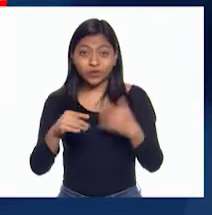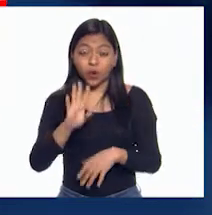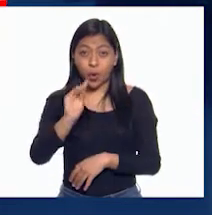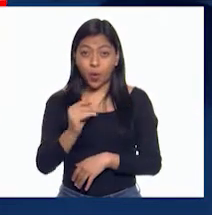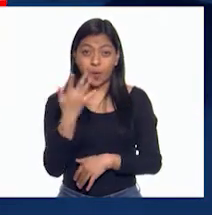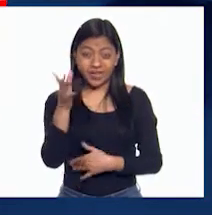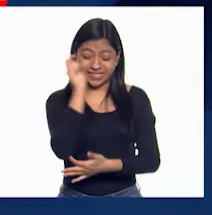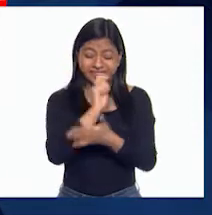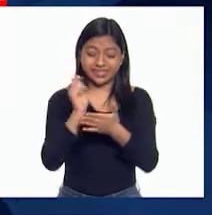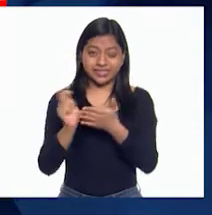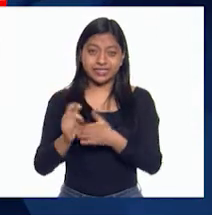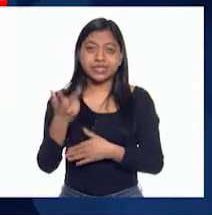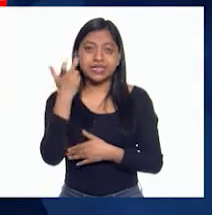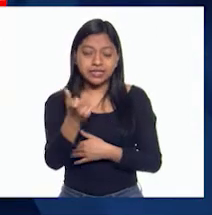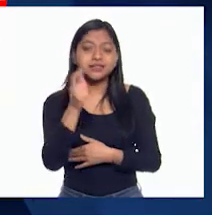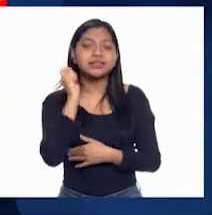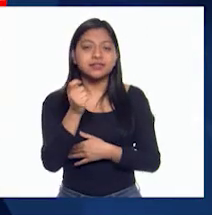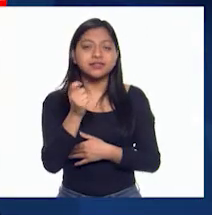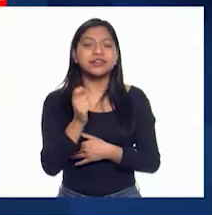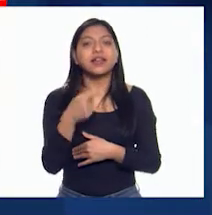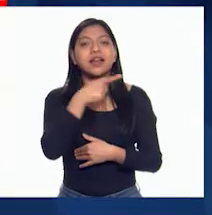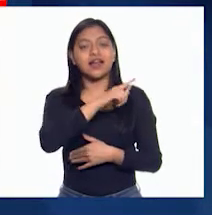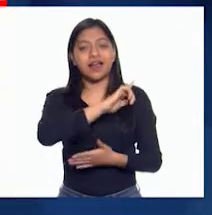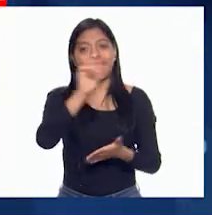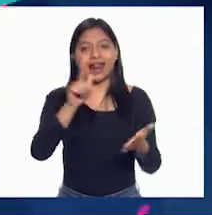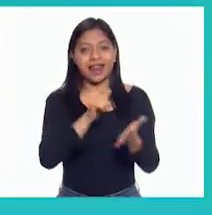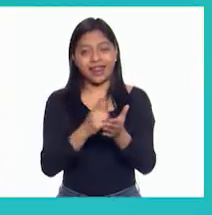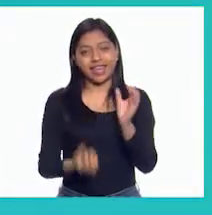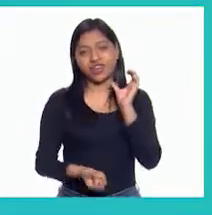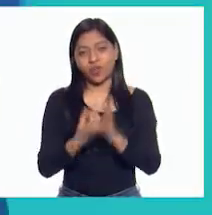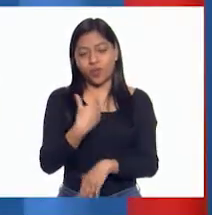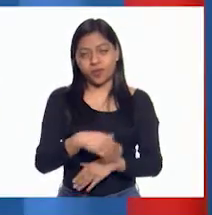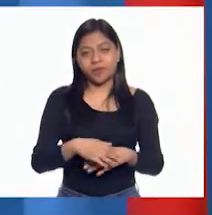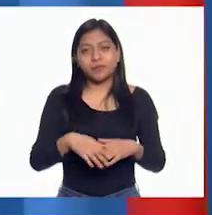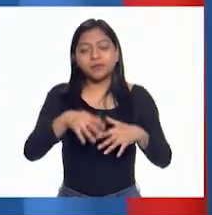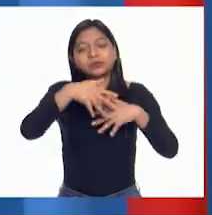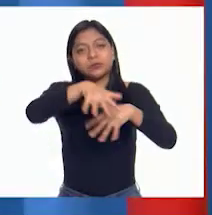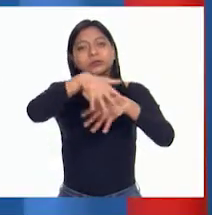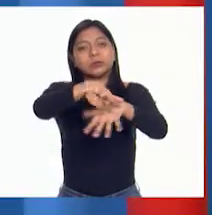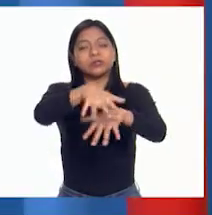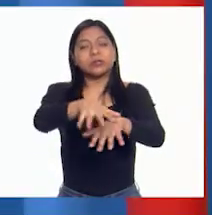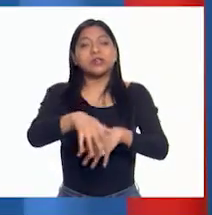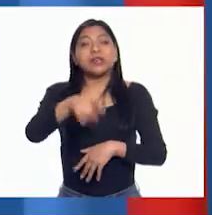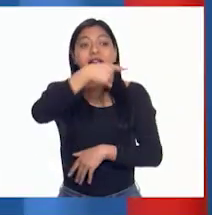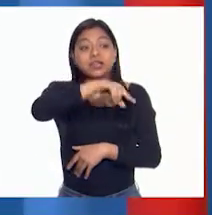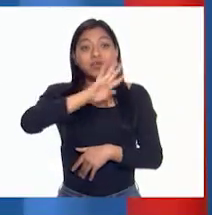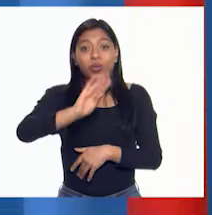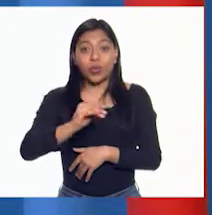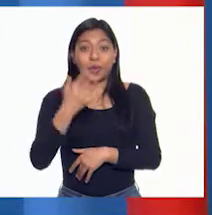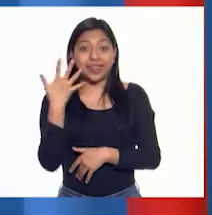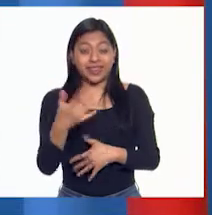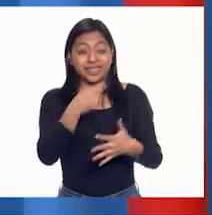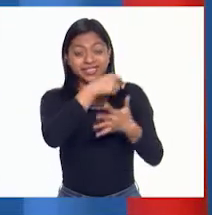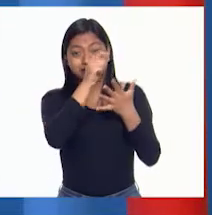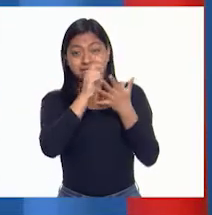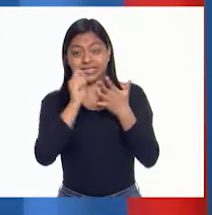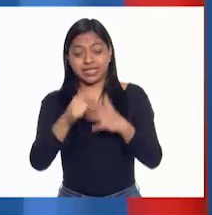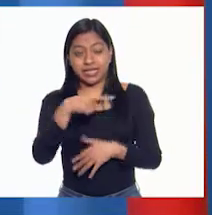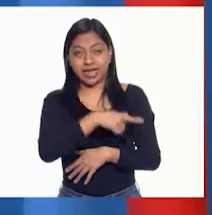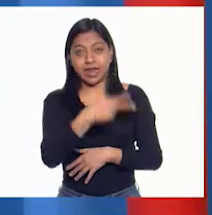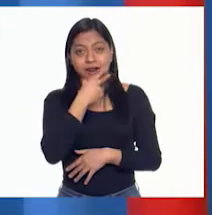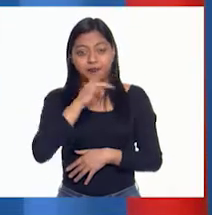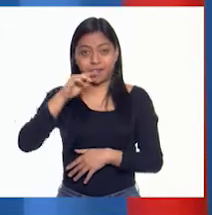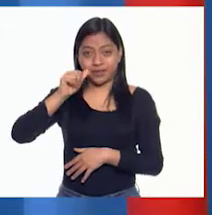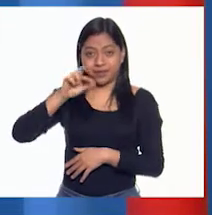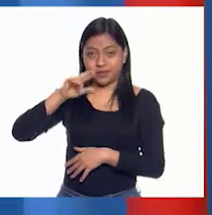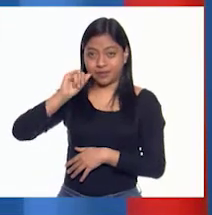la base de lo que se conoce como la Reforma Protestante. La idea central de estas 95 tesis de Martín Lutero